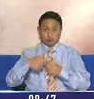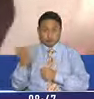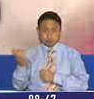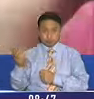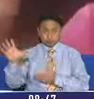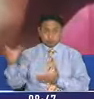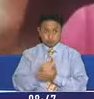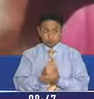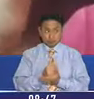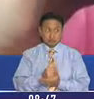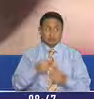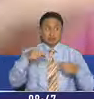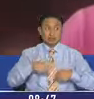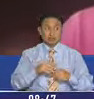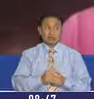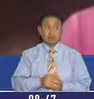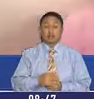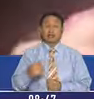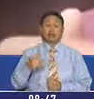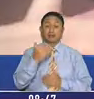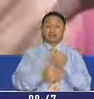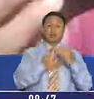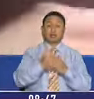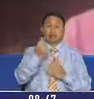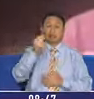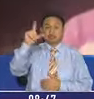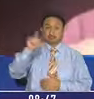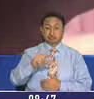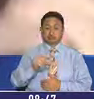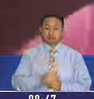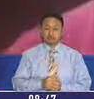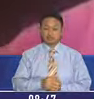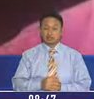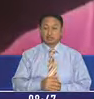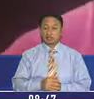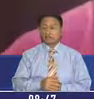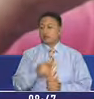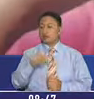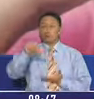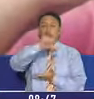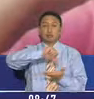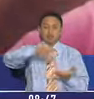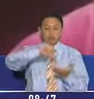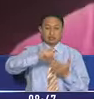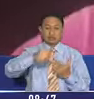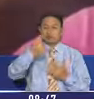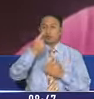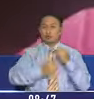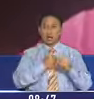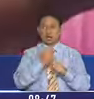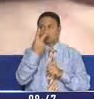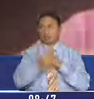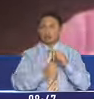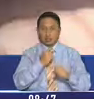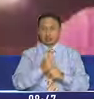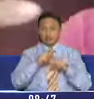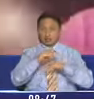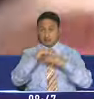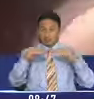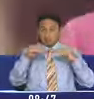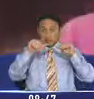crea una fijación de precios que a largo plazo no baja. O sea, no es que de aquí el aceite ya en año y medio, dos años que está más estable